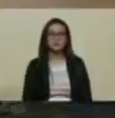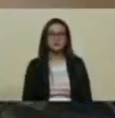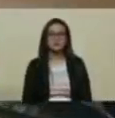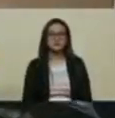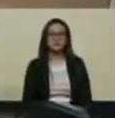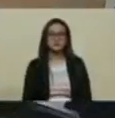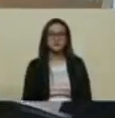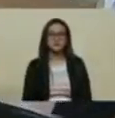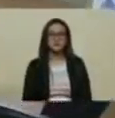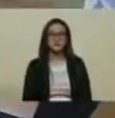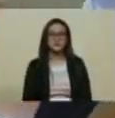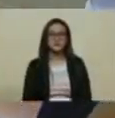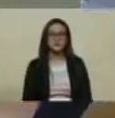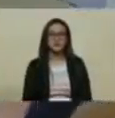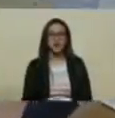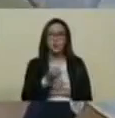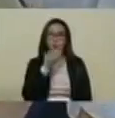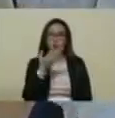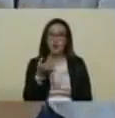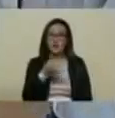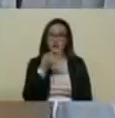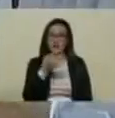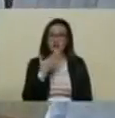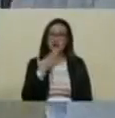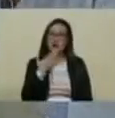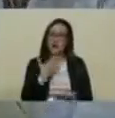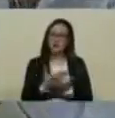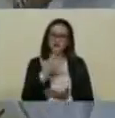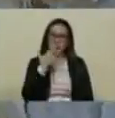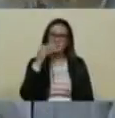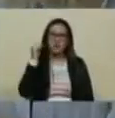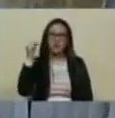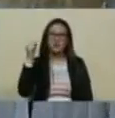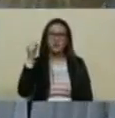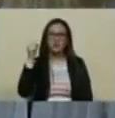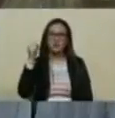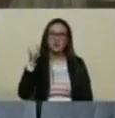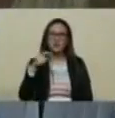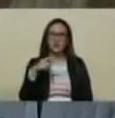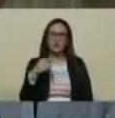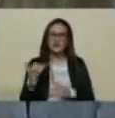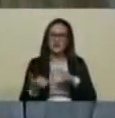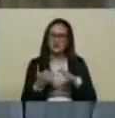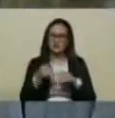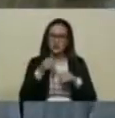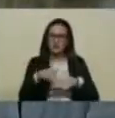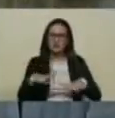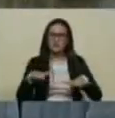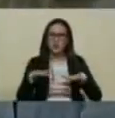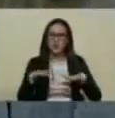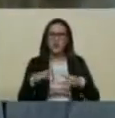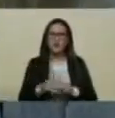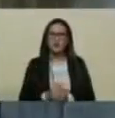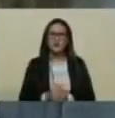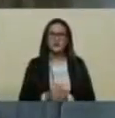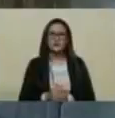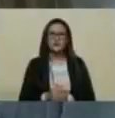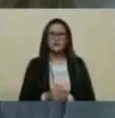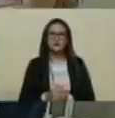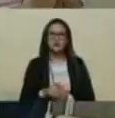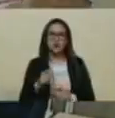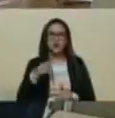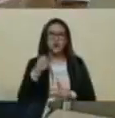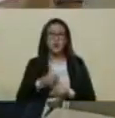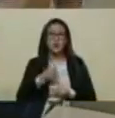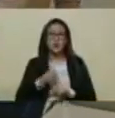Buenas tardes, agradecido señor presidente por esta hermosa institución, la cual ha sido una